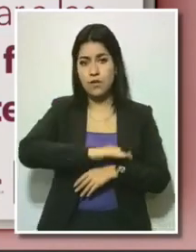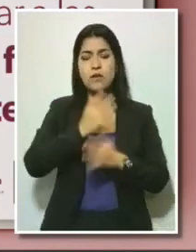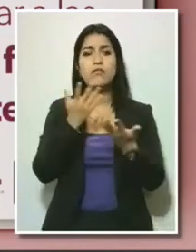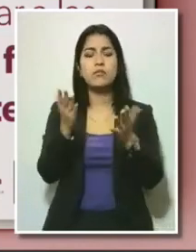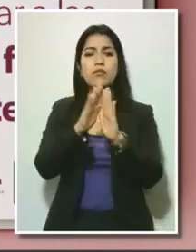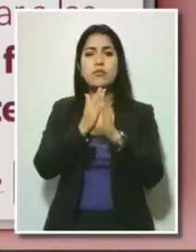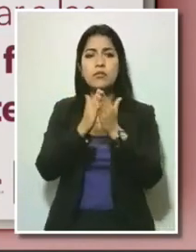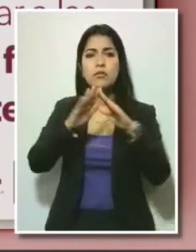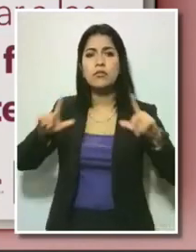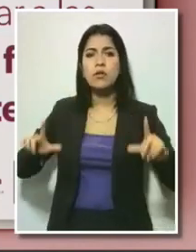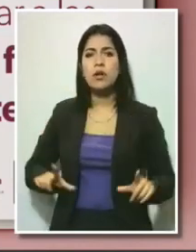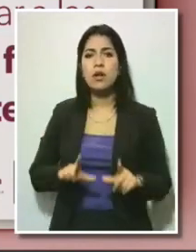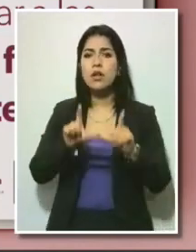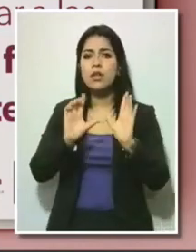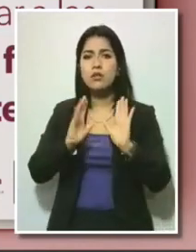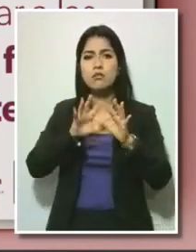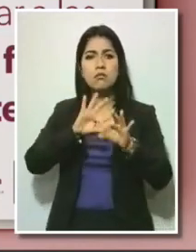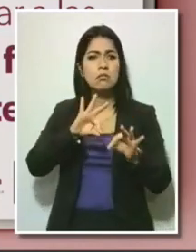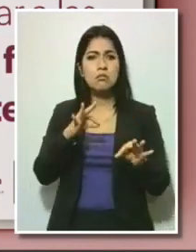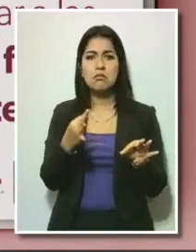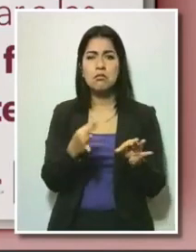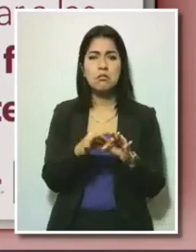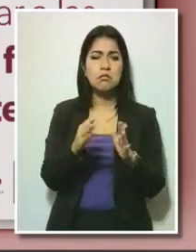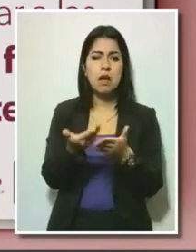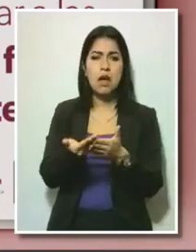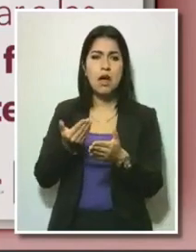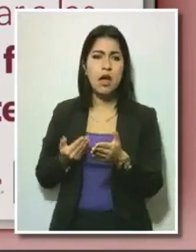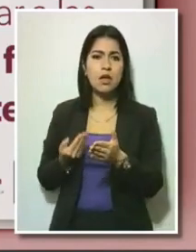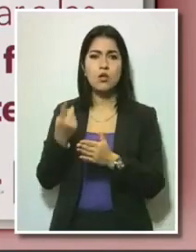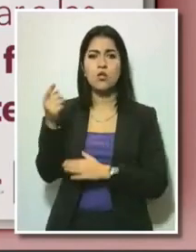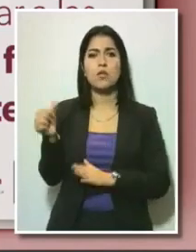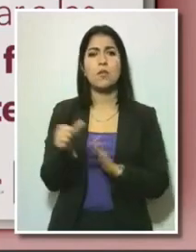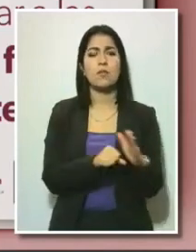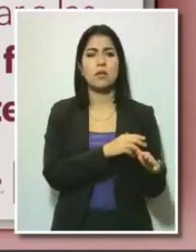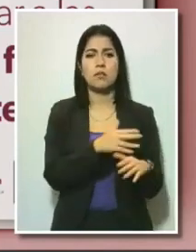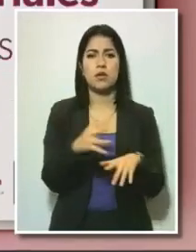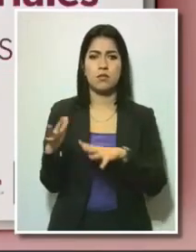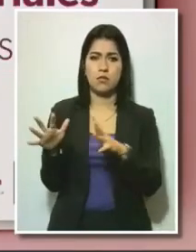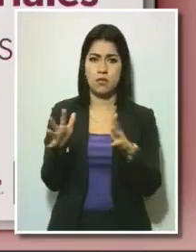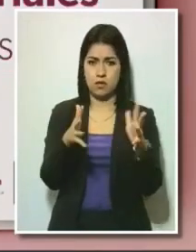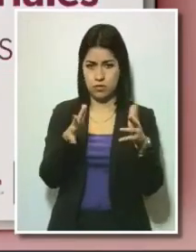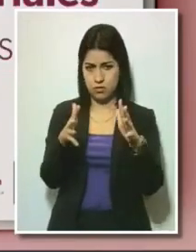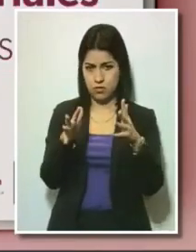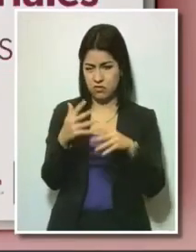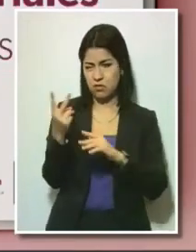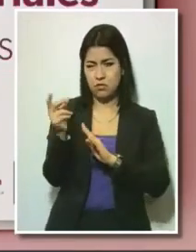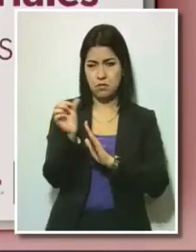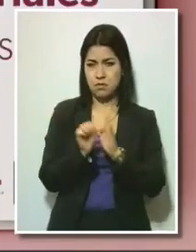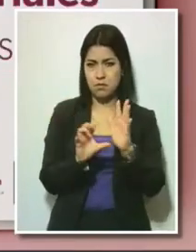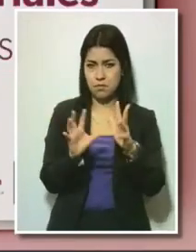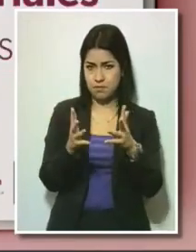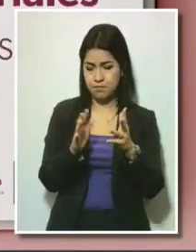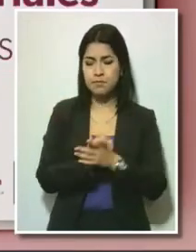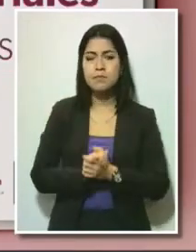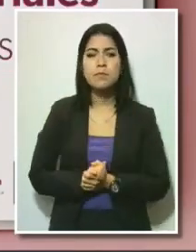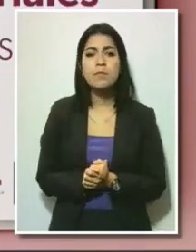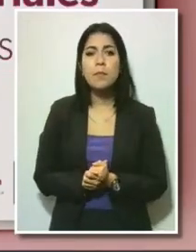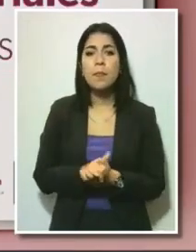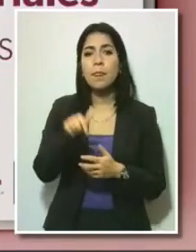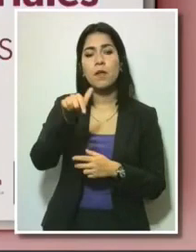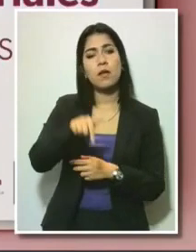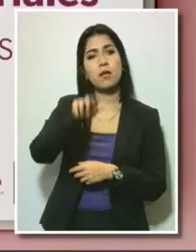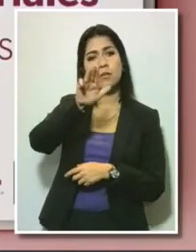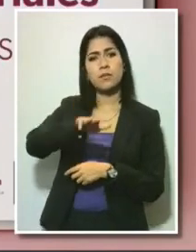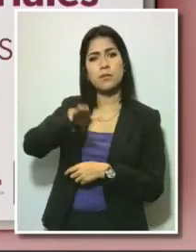y forma desde hace más o menos mes y medio o 2 meses. En Michoacán